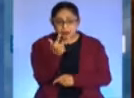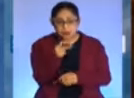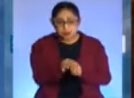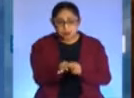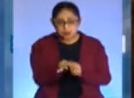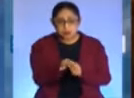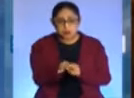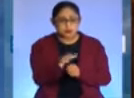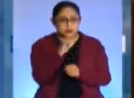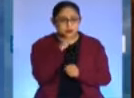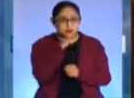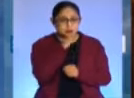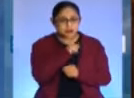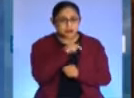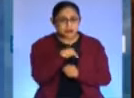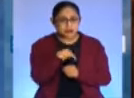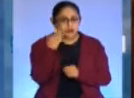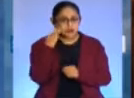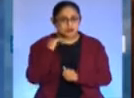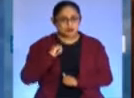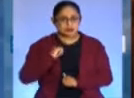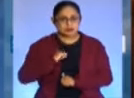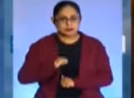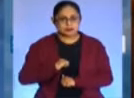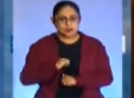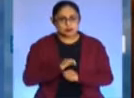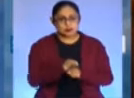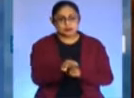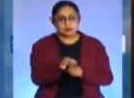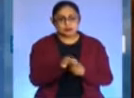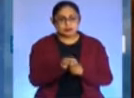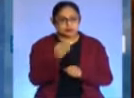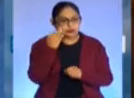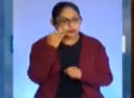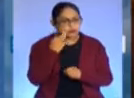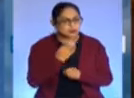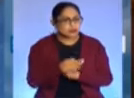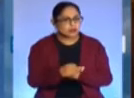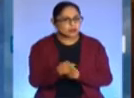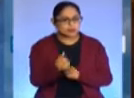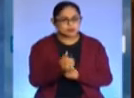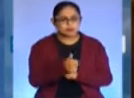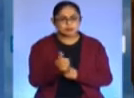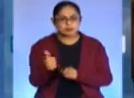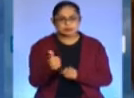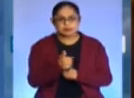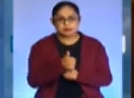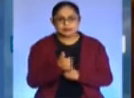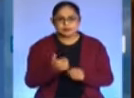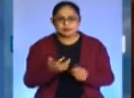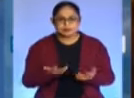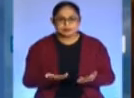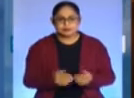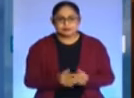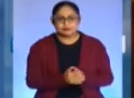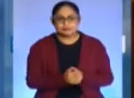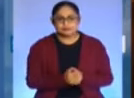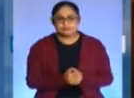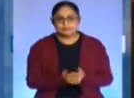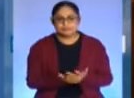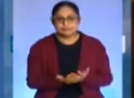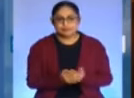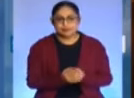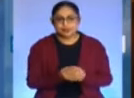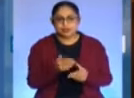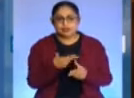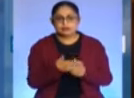Y que está aquí en Morelia, que hay que recordar que nuestro municipio más alejado está 9 horas. Así de lejos estamos, y de amplio estamos en Michoacán. Es